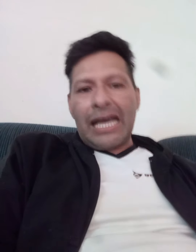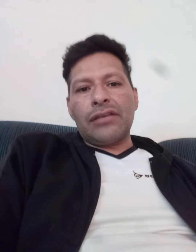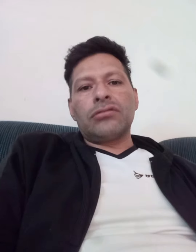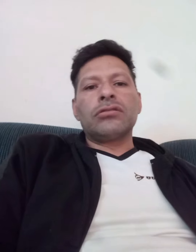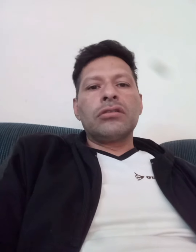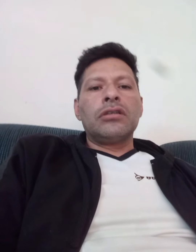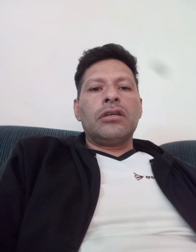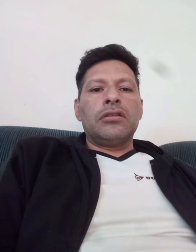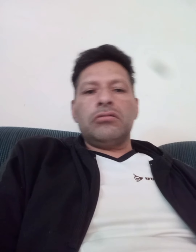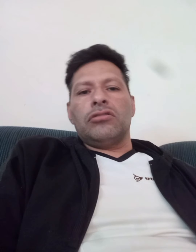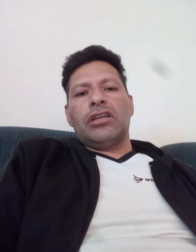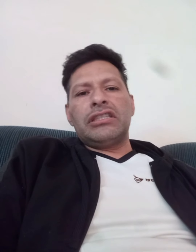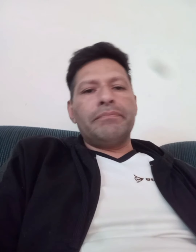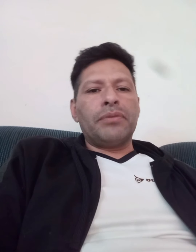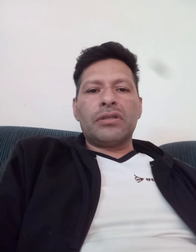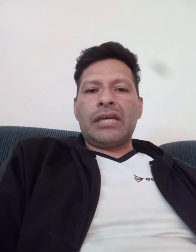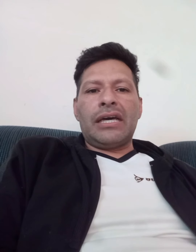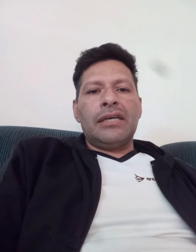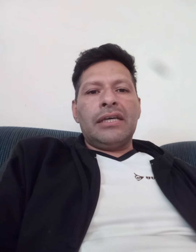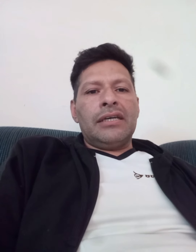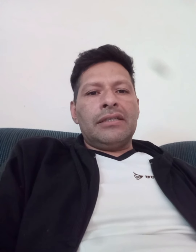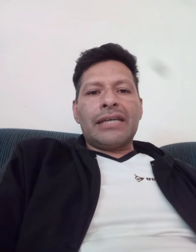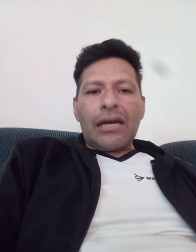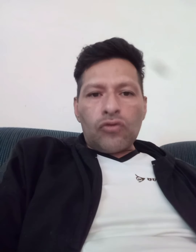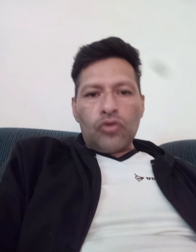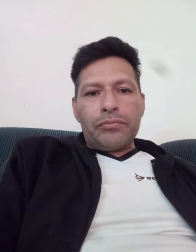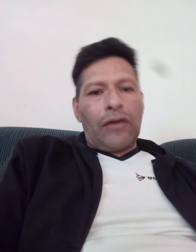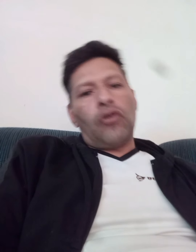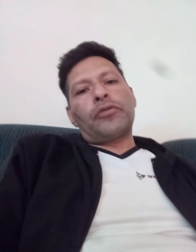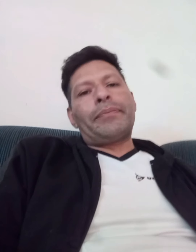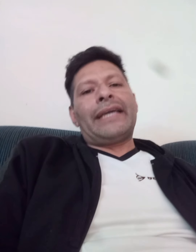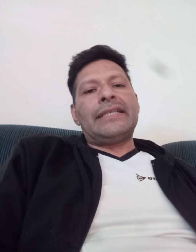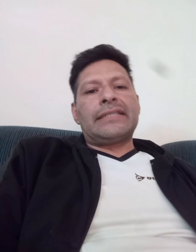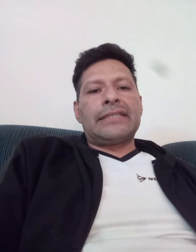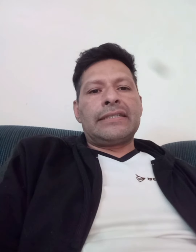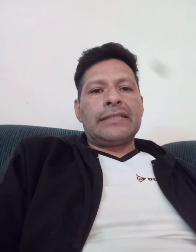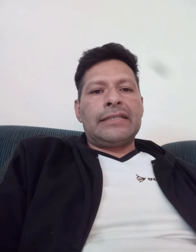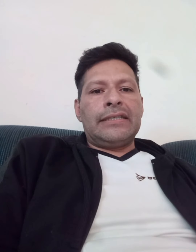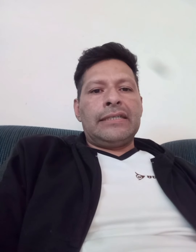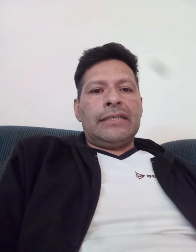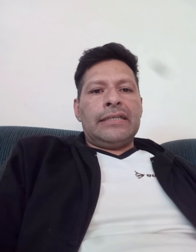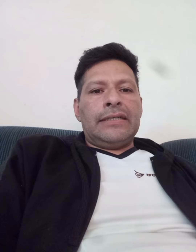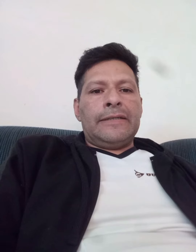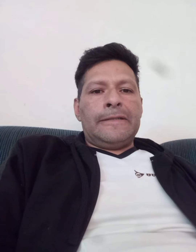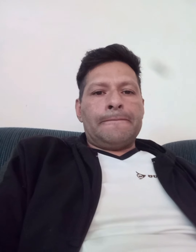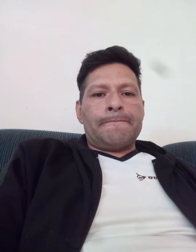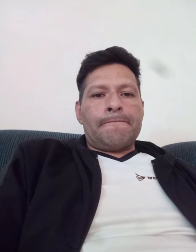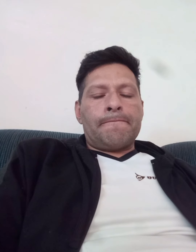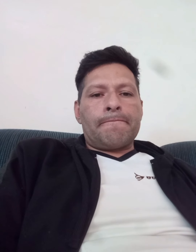los 6 años. No, no les importa dejar un mejor país.